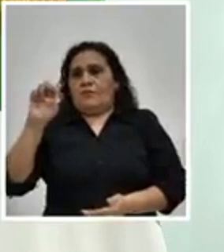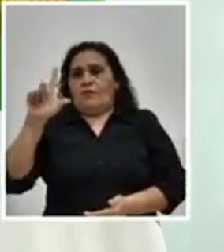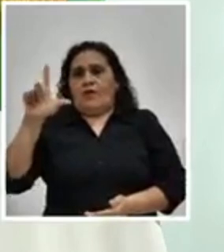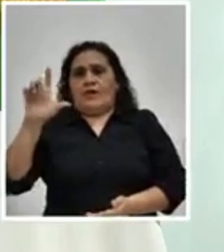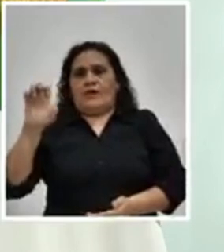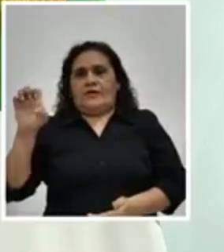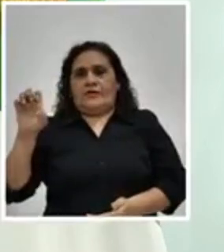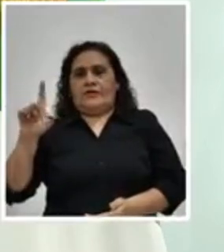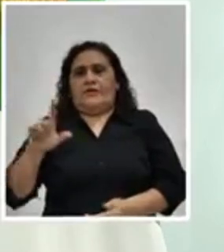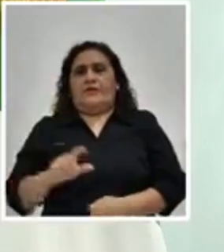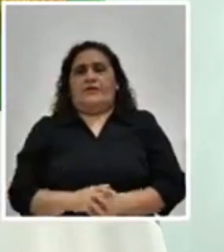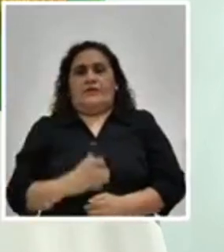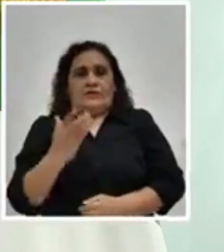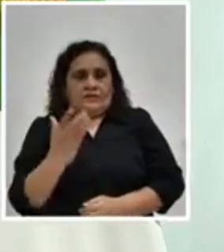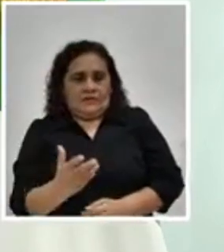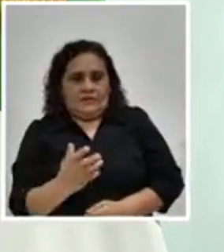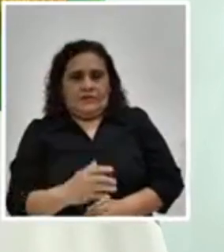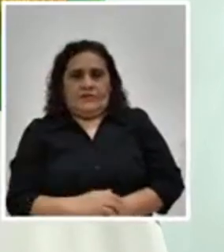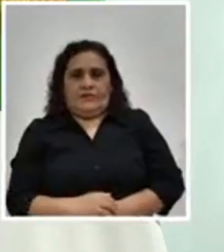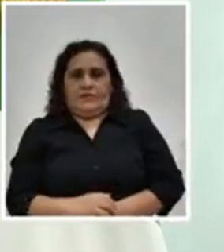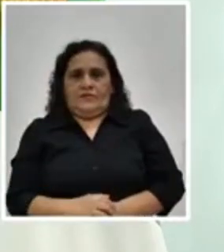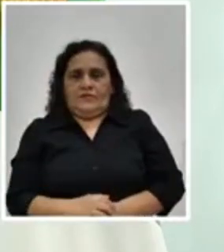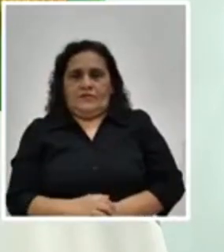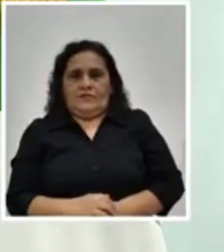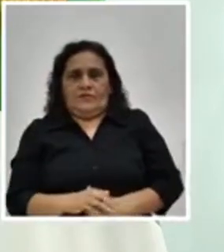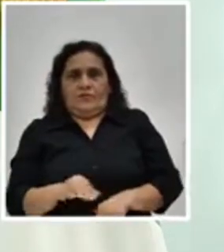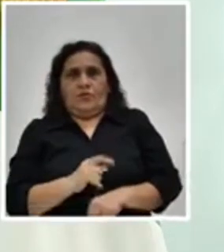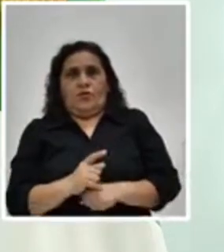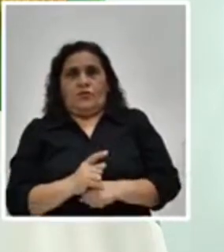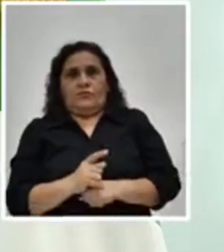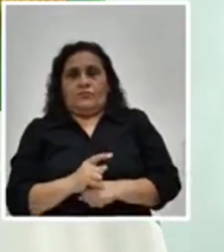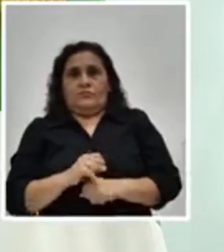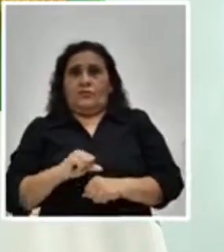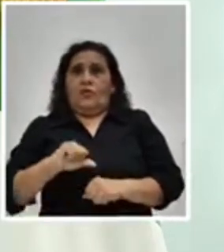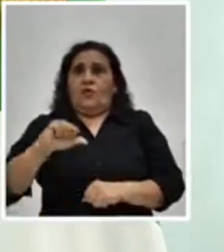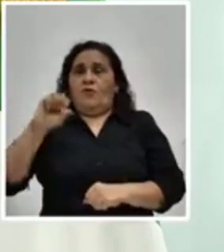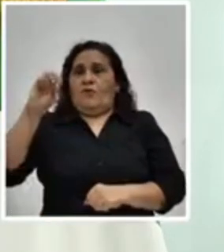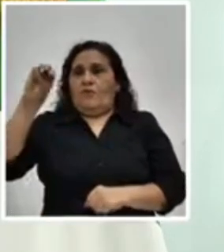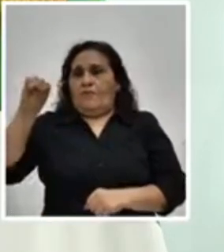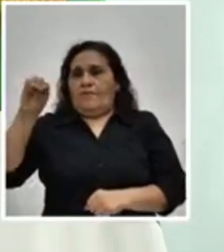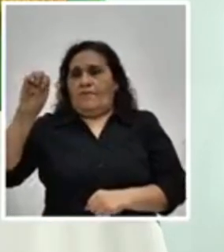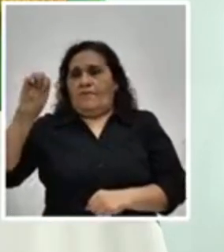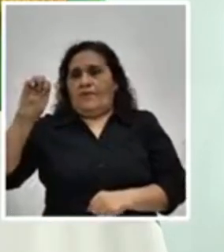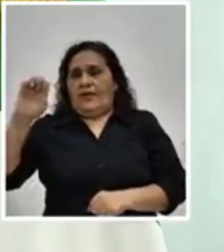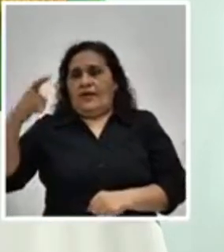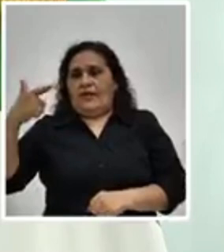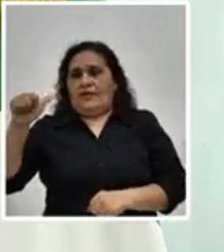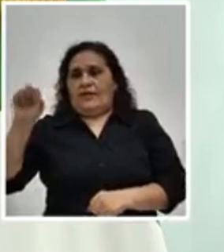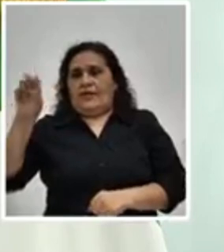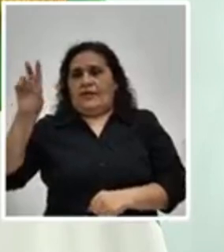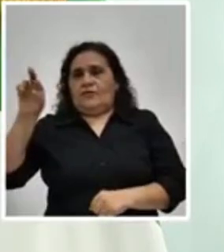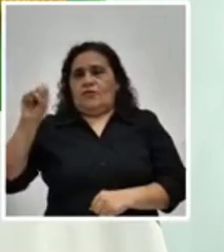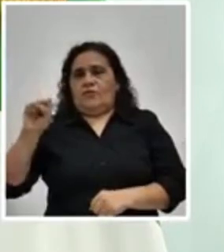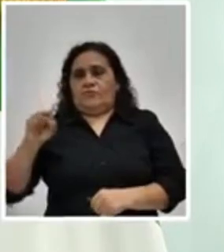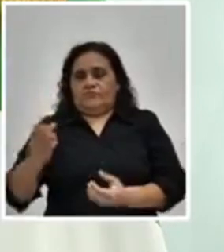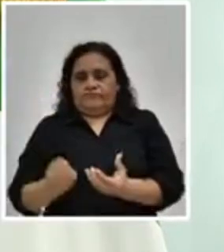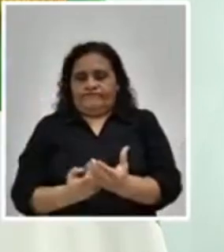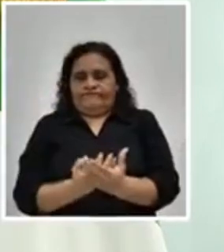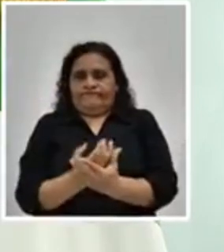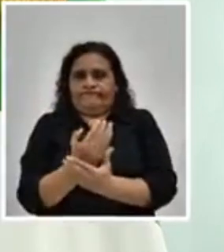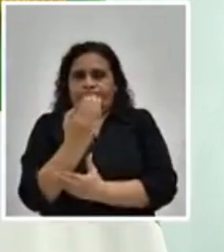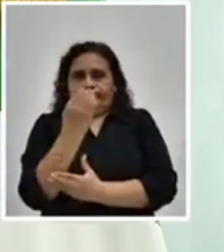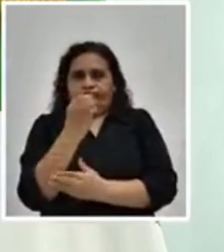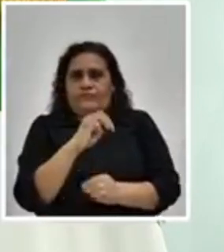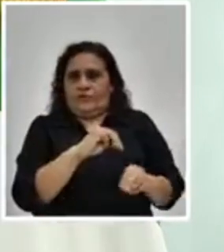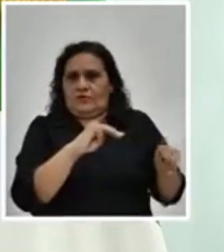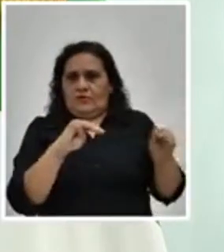en el nuevo muelle del megalodón, así llamado por su impresionante escultura de un megalodón emergido del mar. Se ha